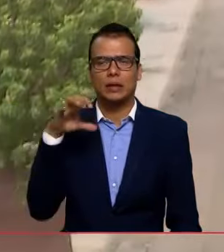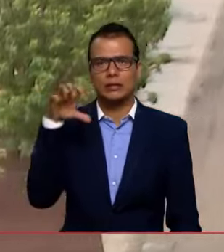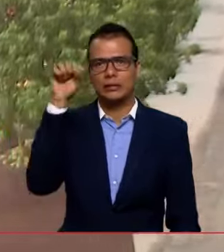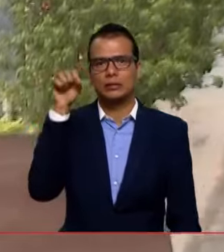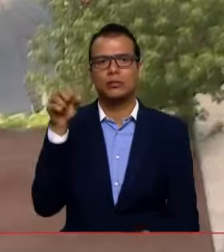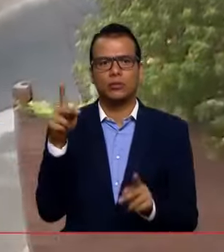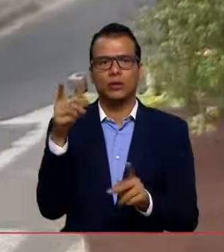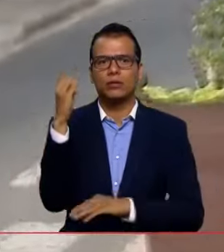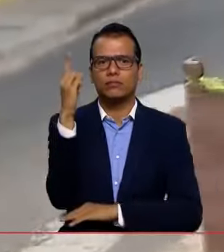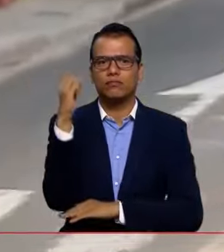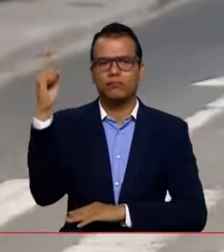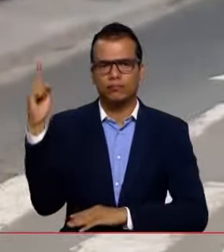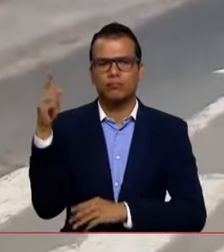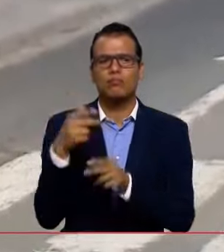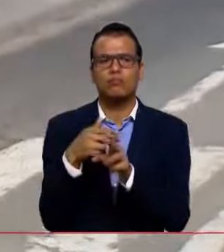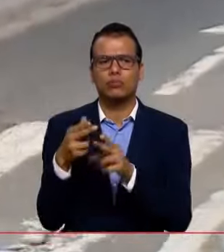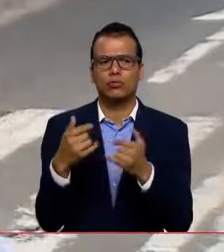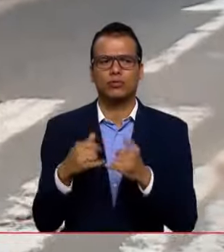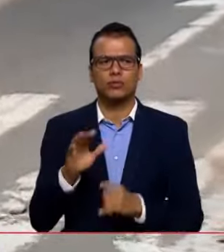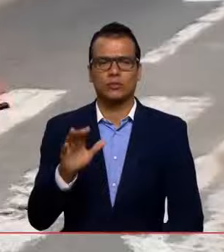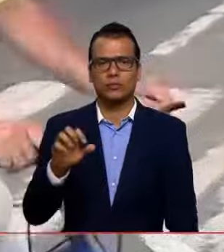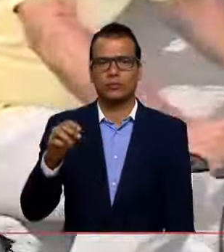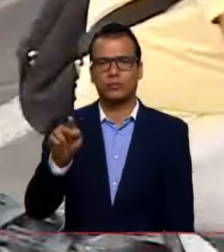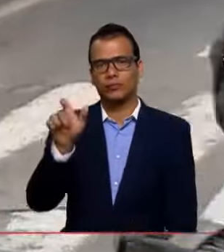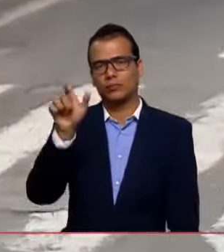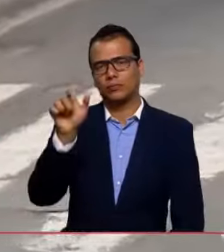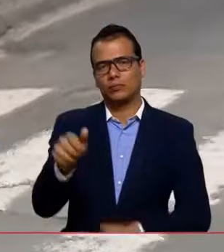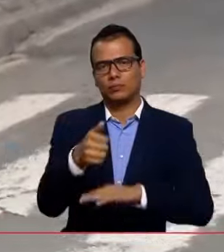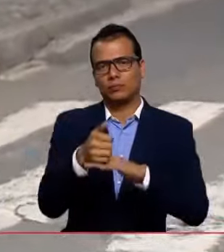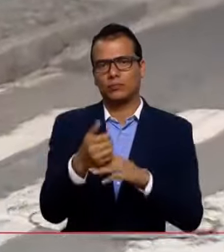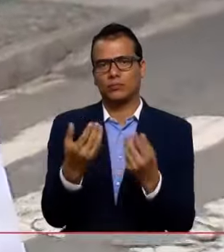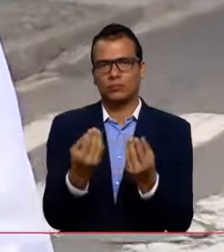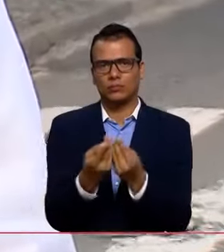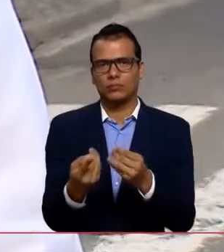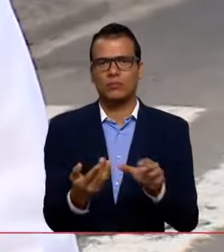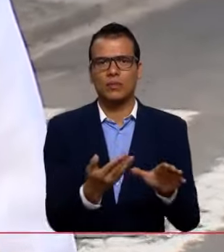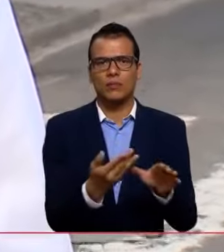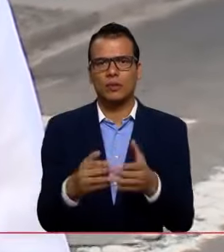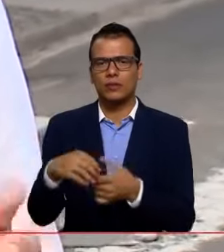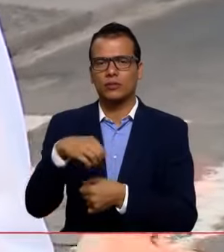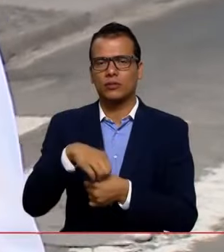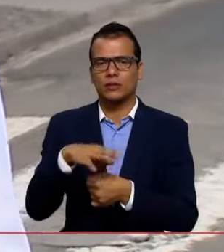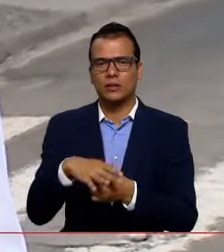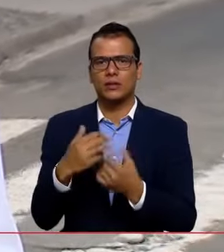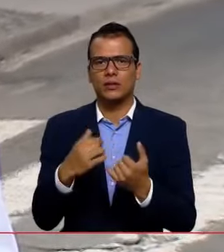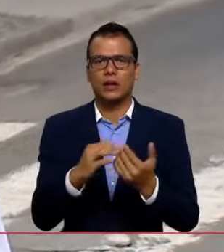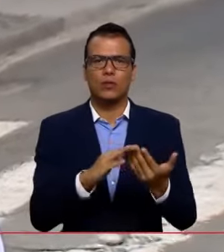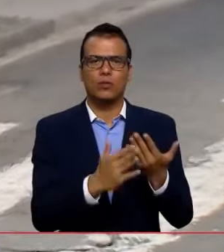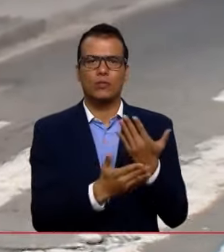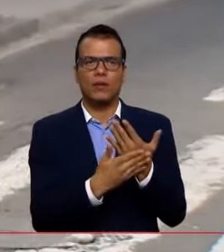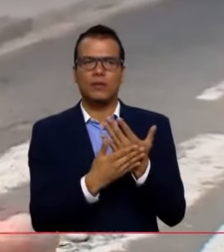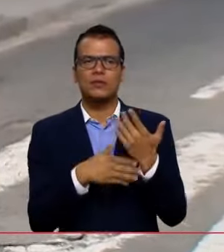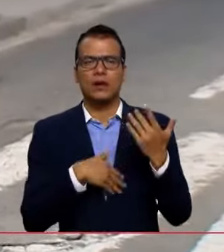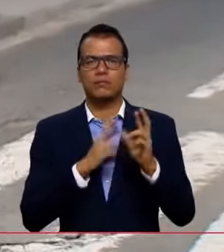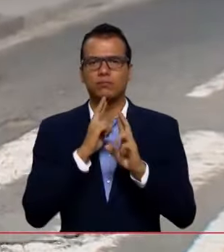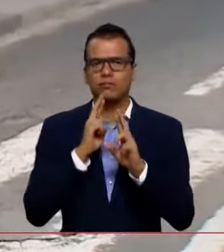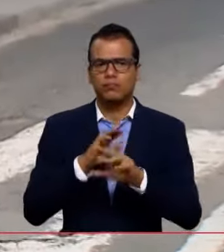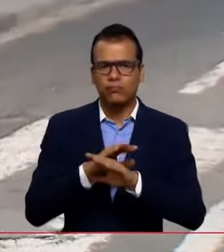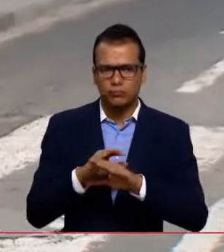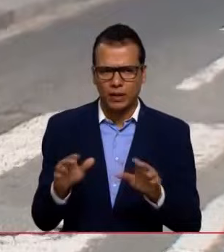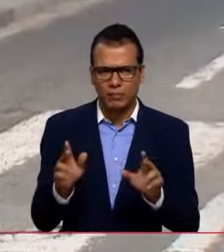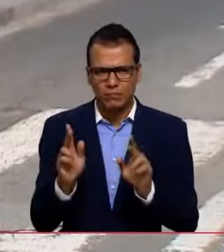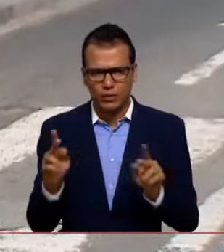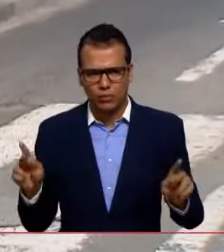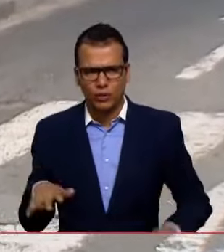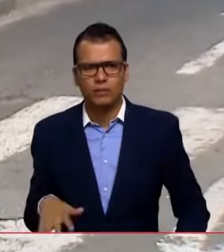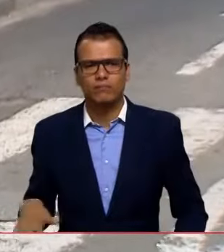lo van a retirar. Muchas gracias. Es el subdirector del Departamento de Planeación Distrital dando respuesta a esta solicitud de la comunidad. Habitantes del